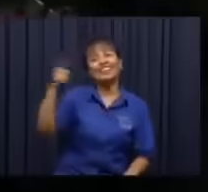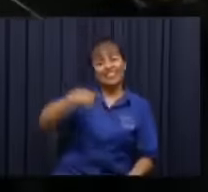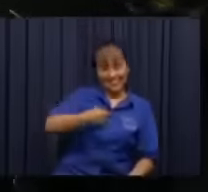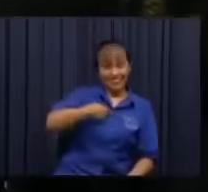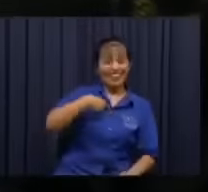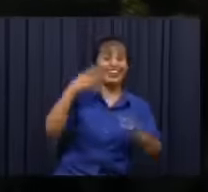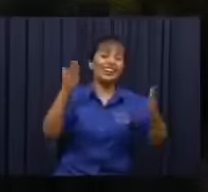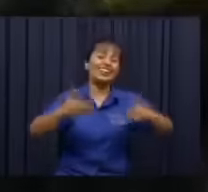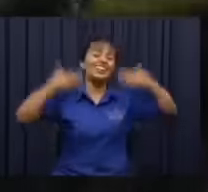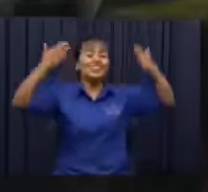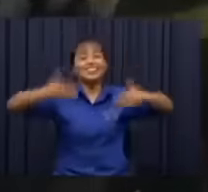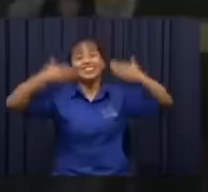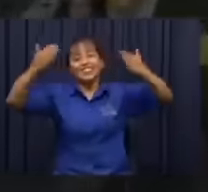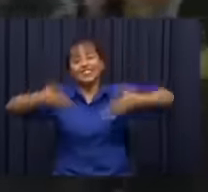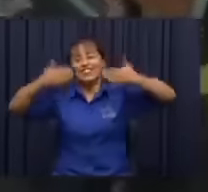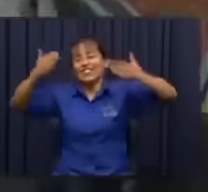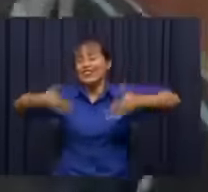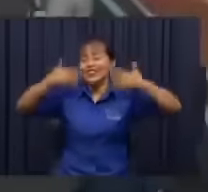Si yo,